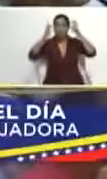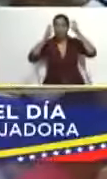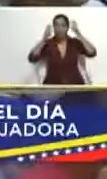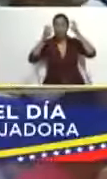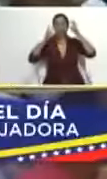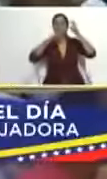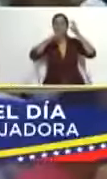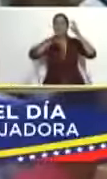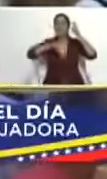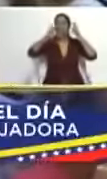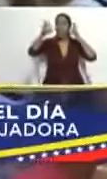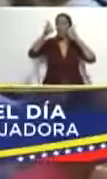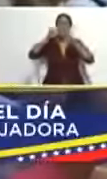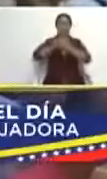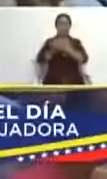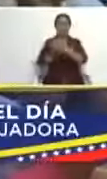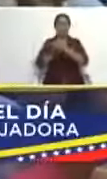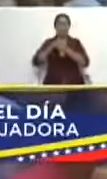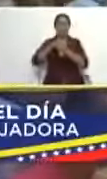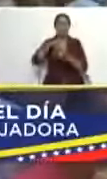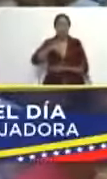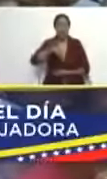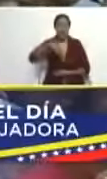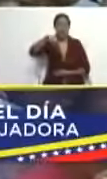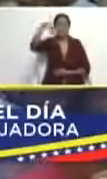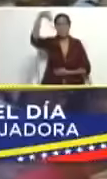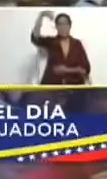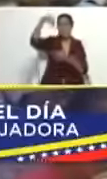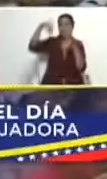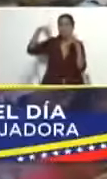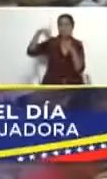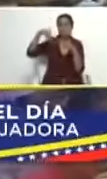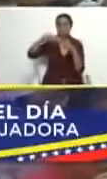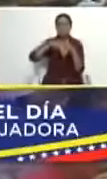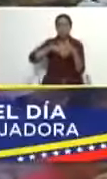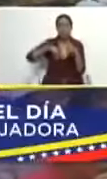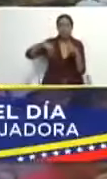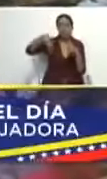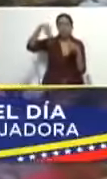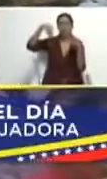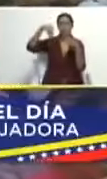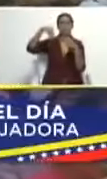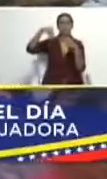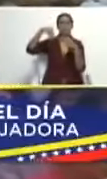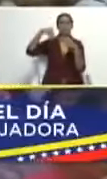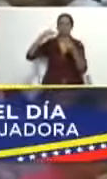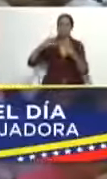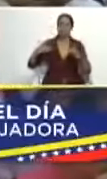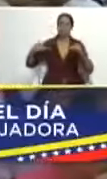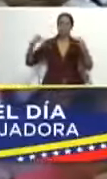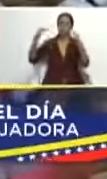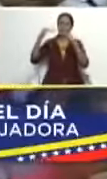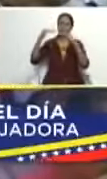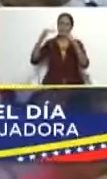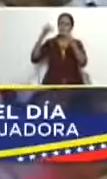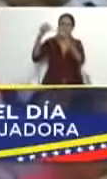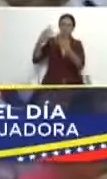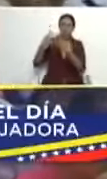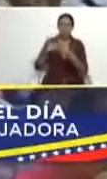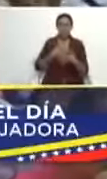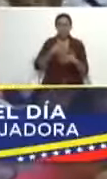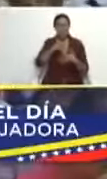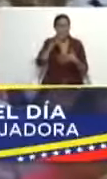su espíritu! ¡Con la fuerza de su verbo! ¡Decimos, este